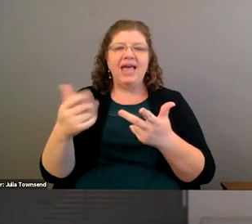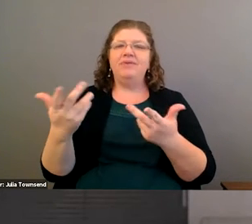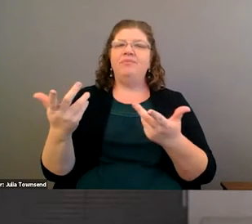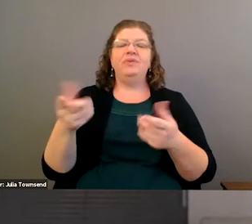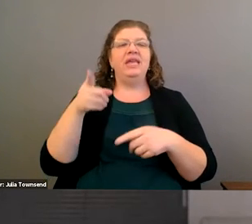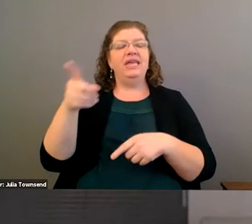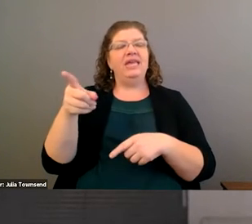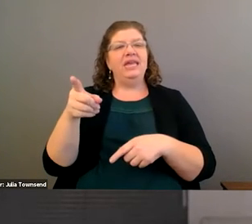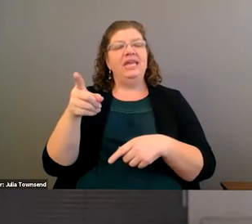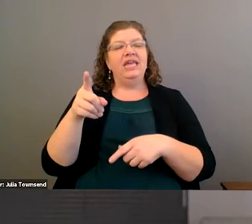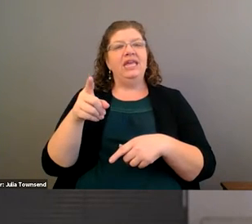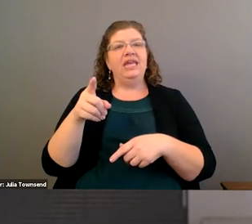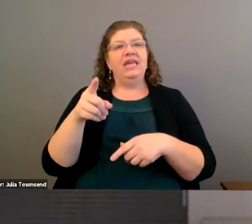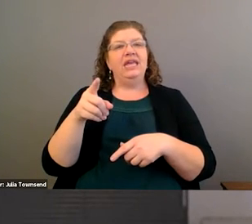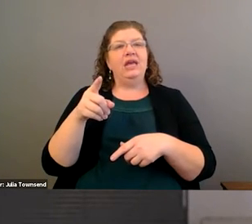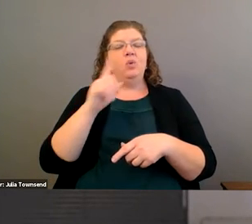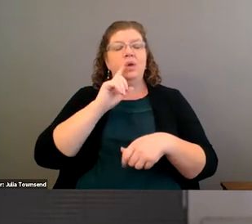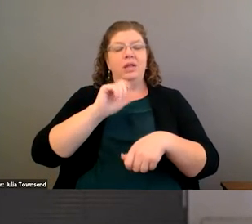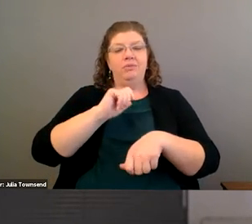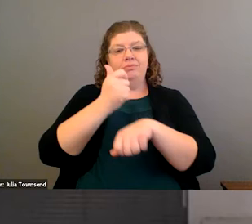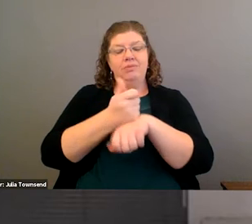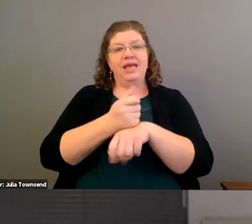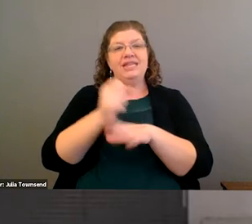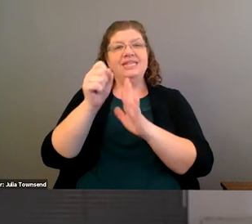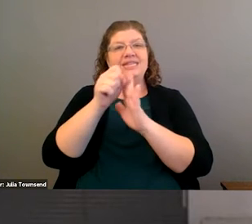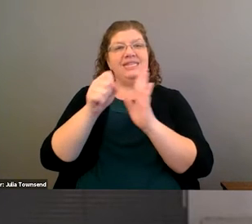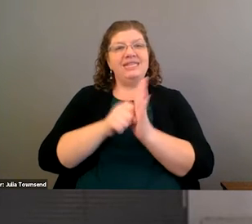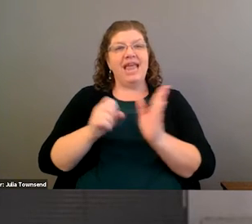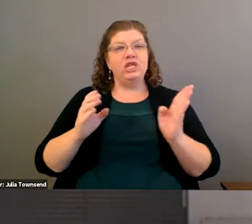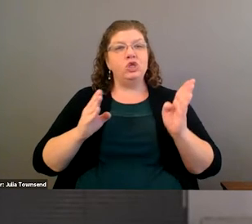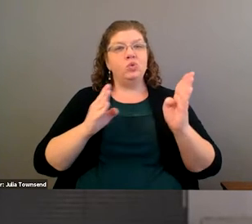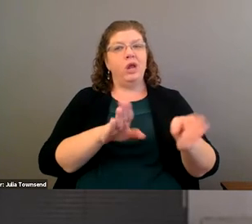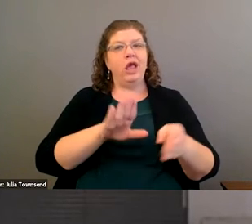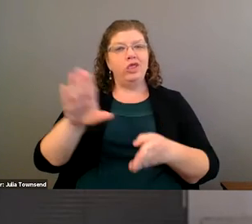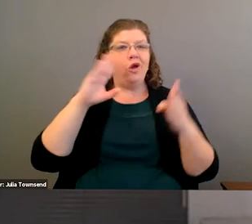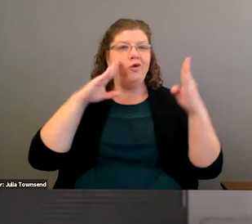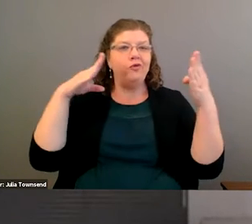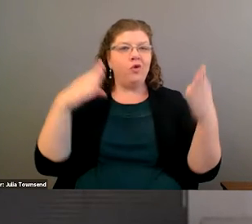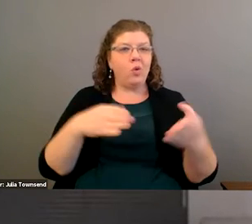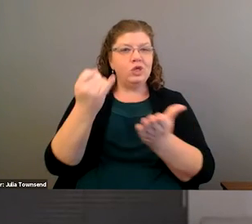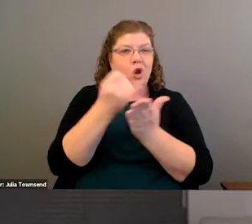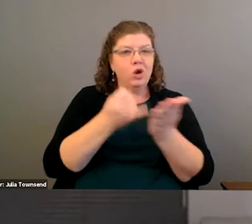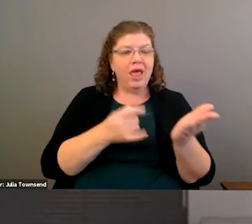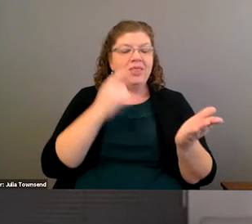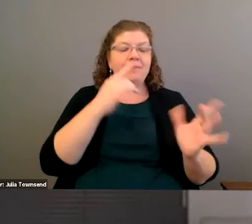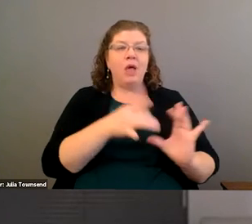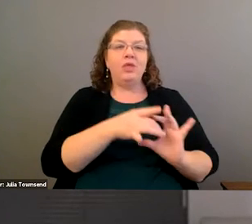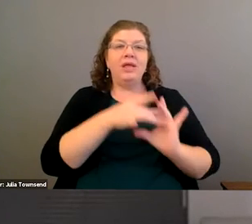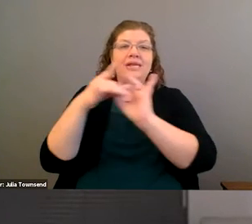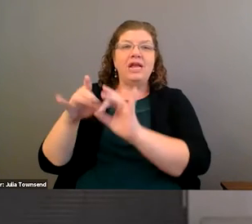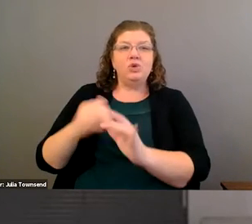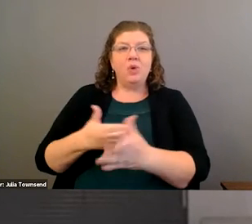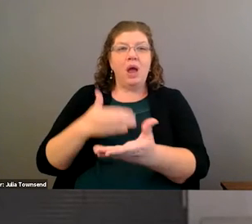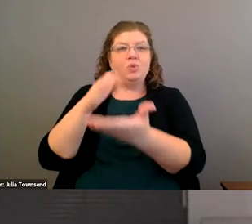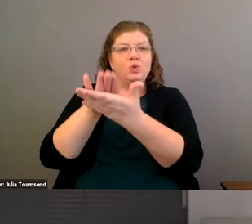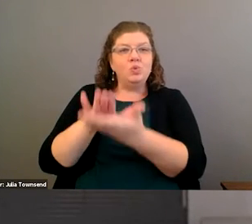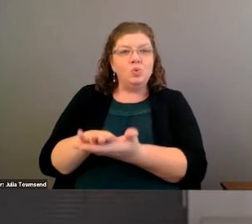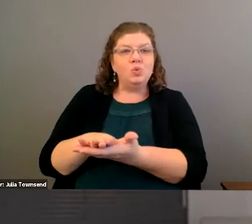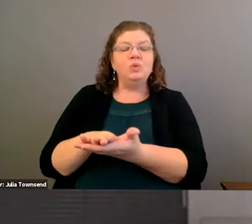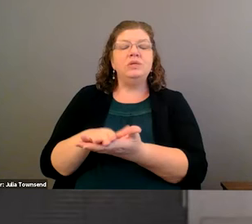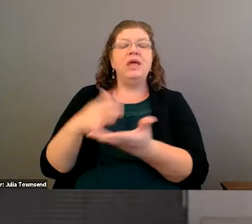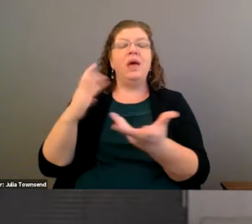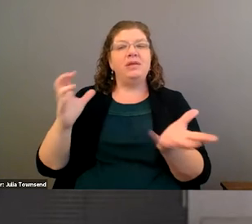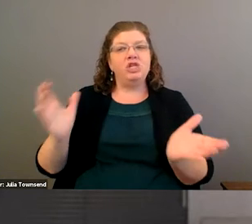de Granada. Él se quiso enfocar en las artes. Y yo pienso en esa conexión con las